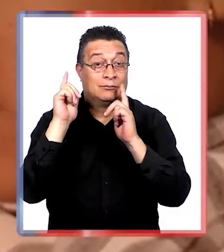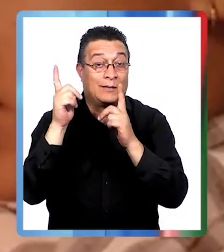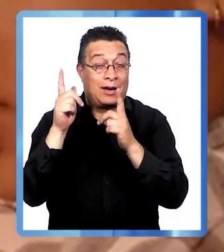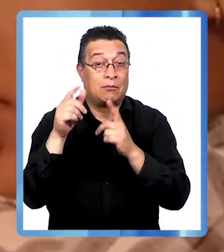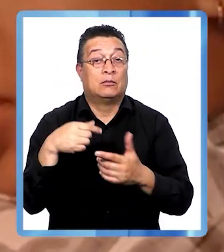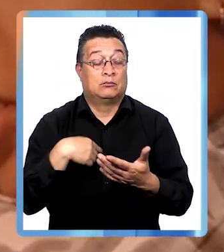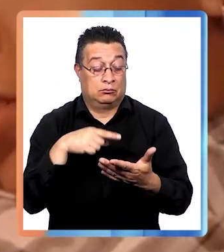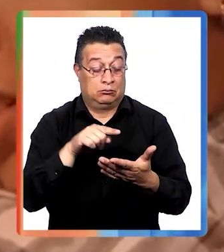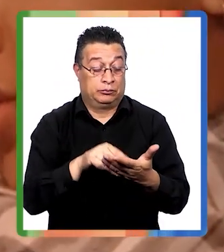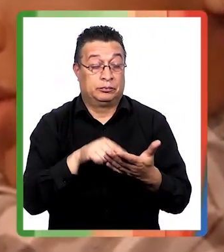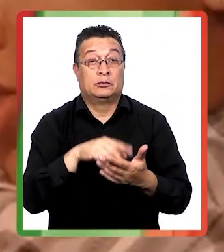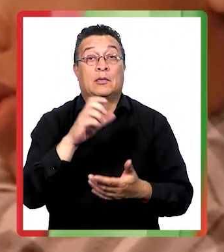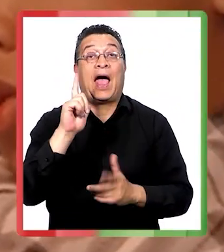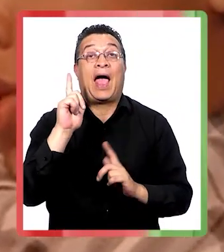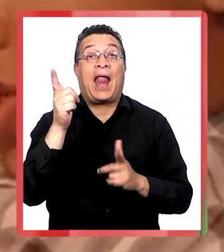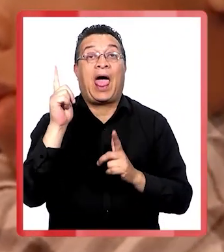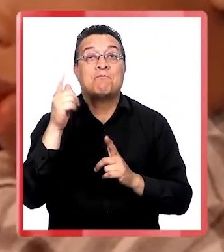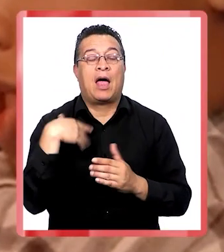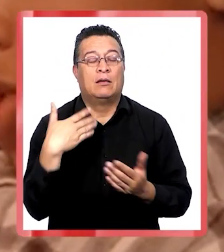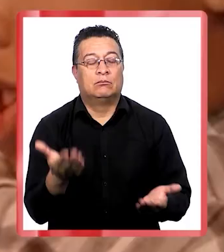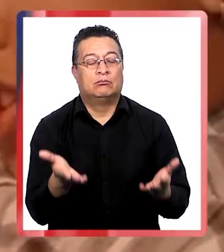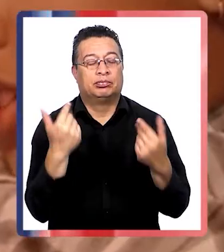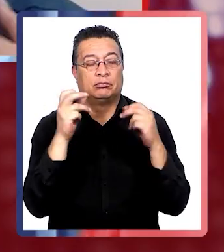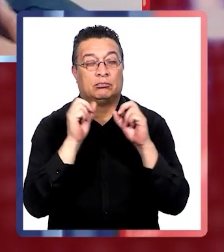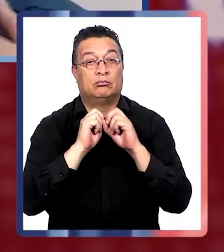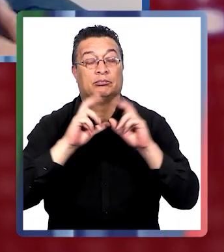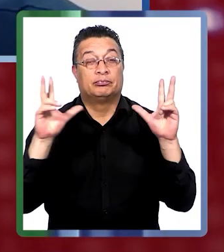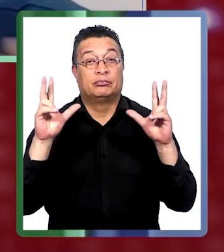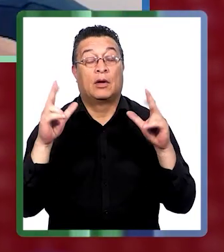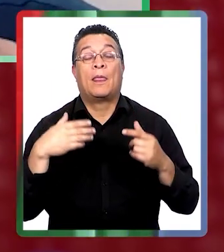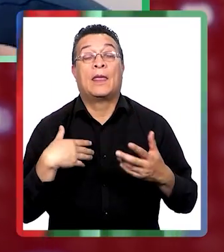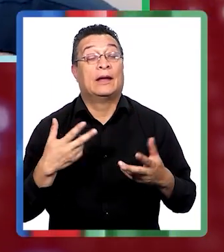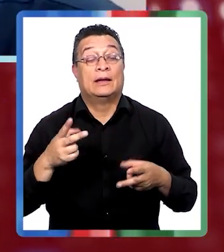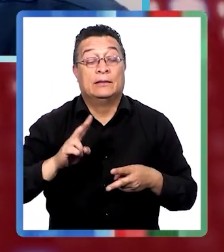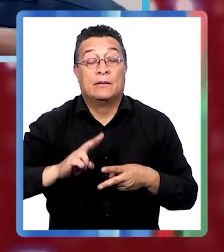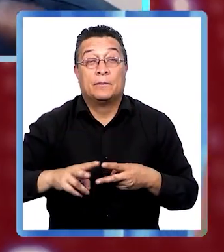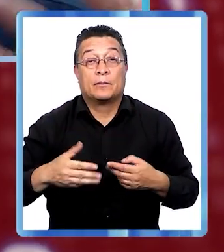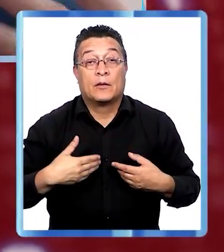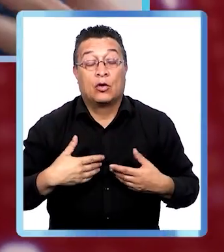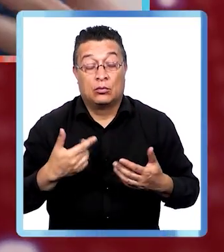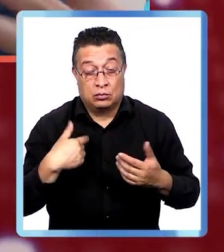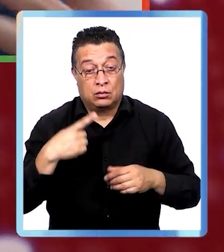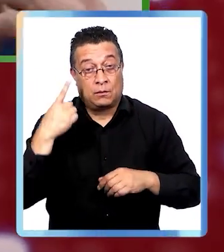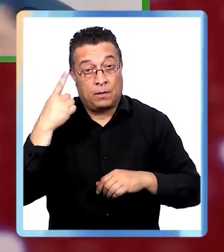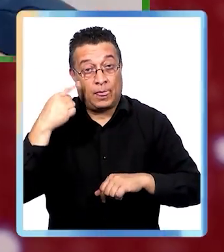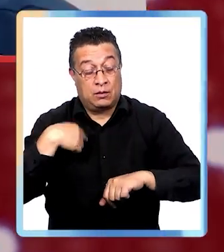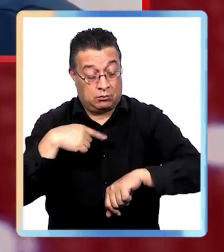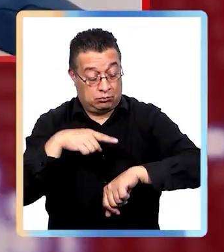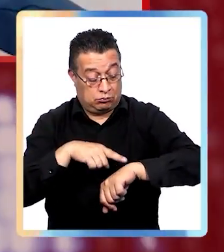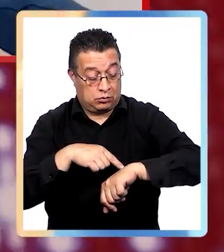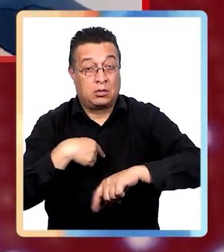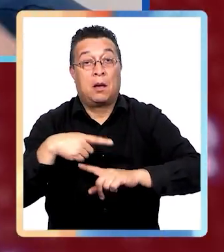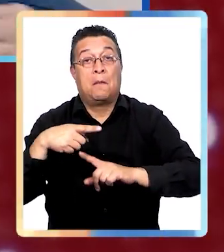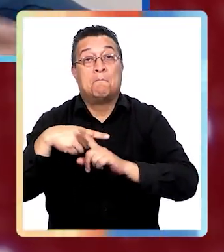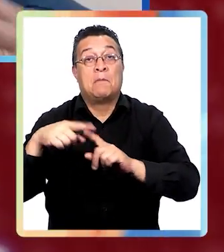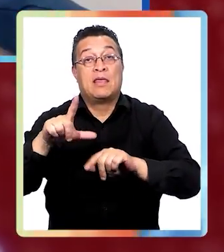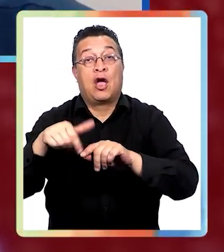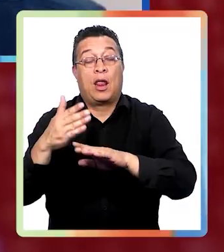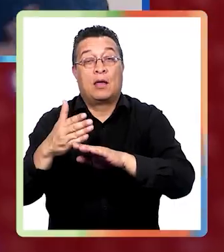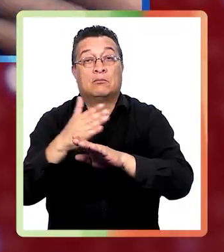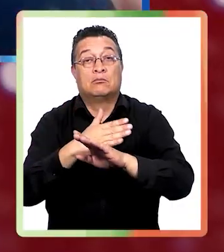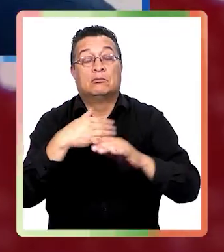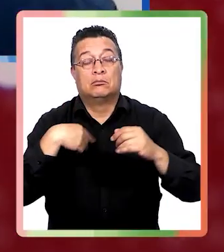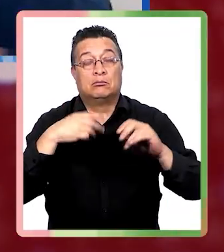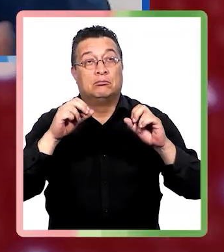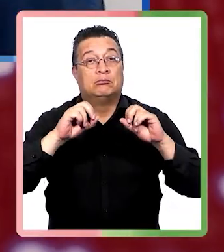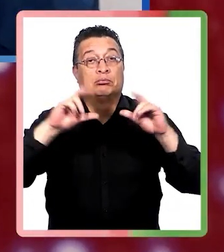el despertador y pongo mi alarma. Ya yo trato, algo que yo hago, yo tengo una alarma media hora a